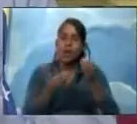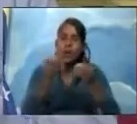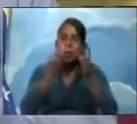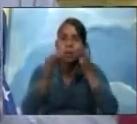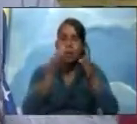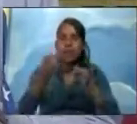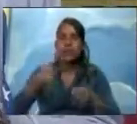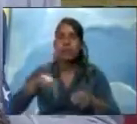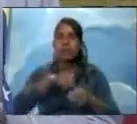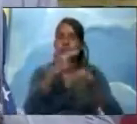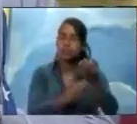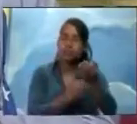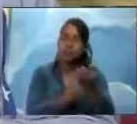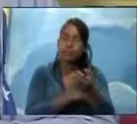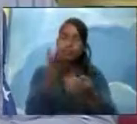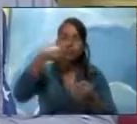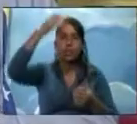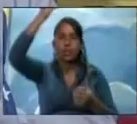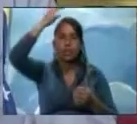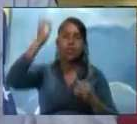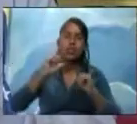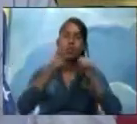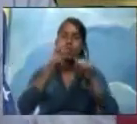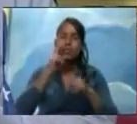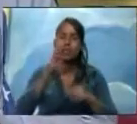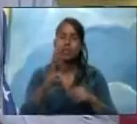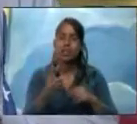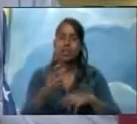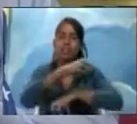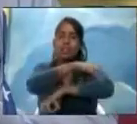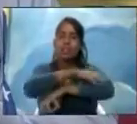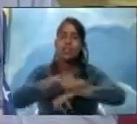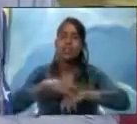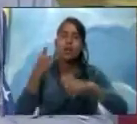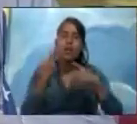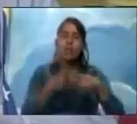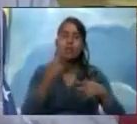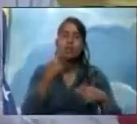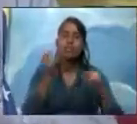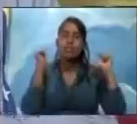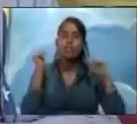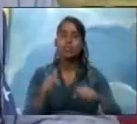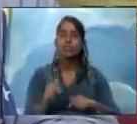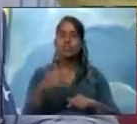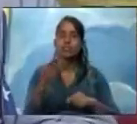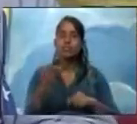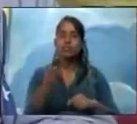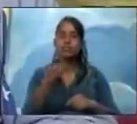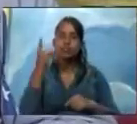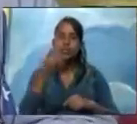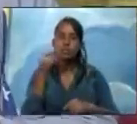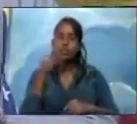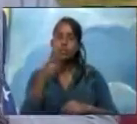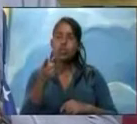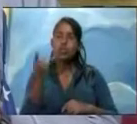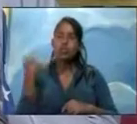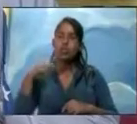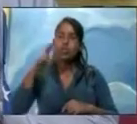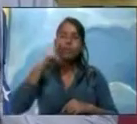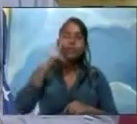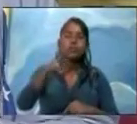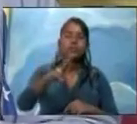explicaba nuestra hermana, los reinos, comenzó a ver las bestias. Pero dice acá que Daniel dice: tuve